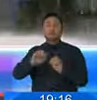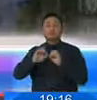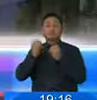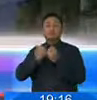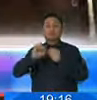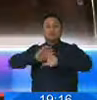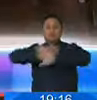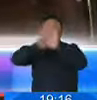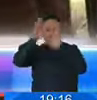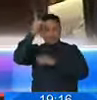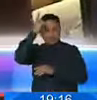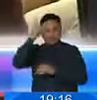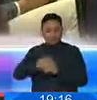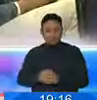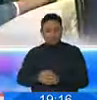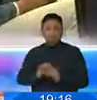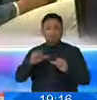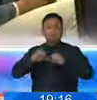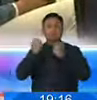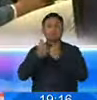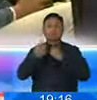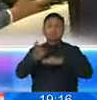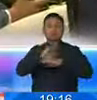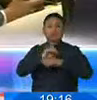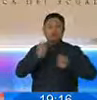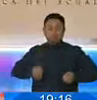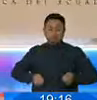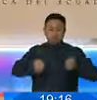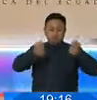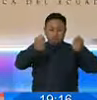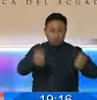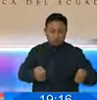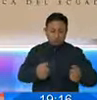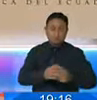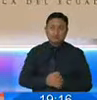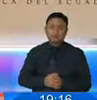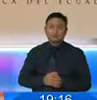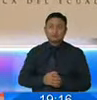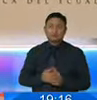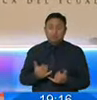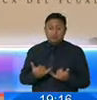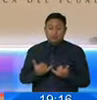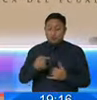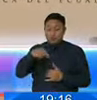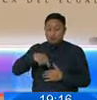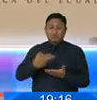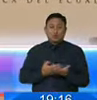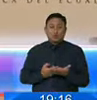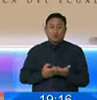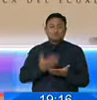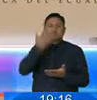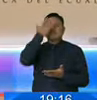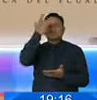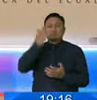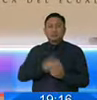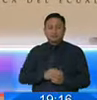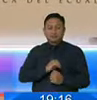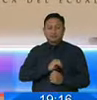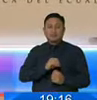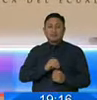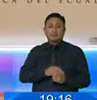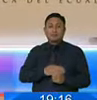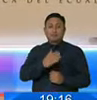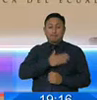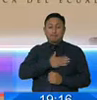Fiscal ponen en manos de la Asamblea Nacional una herramienta. El día de hoy estamos reunidos acá presentando el producto